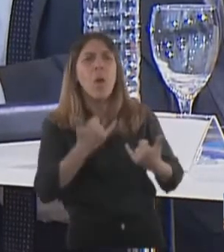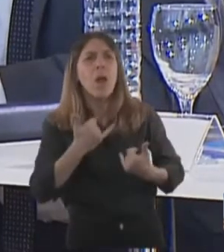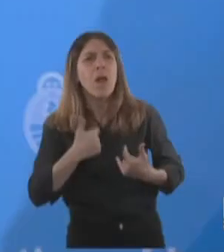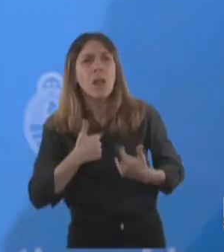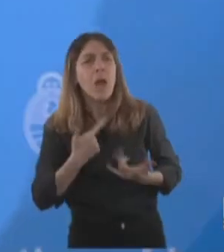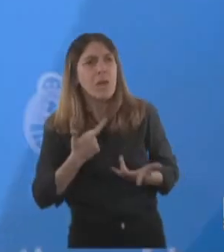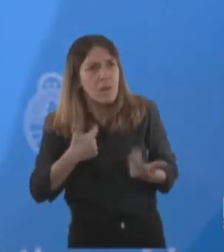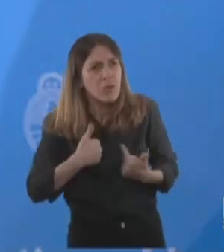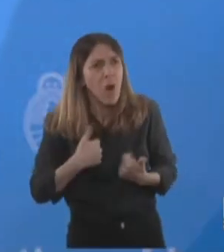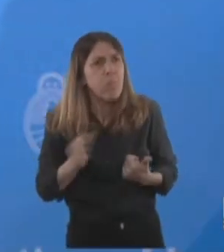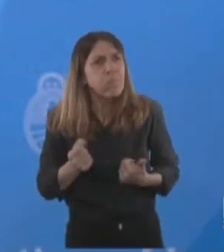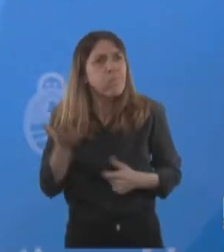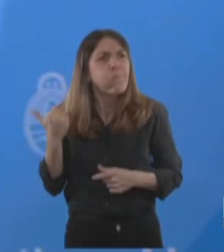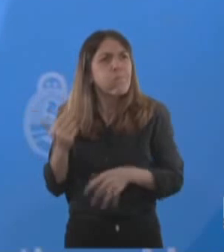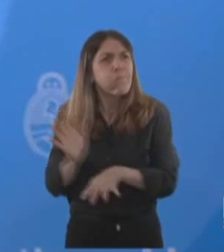de